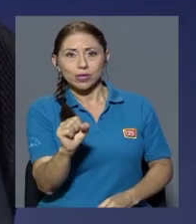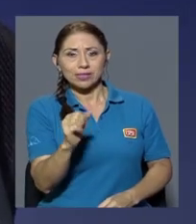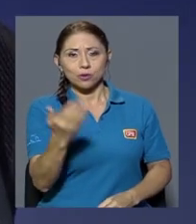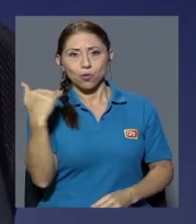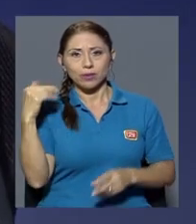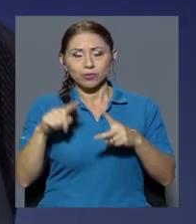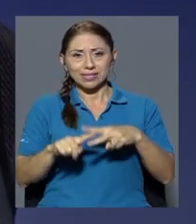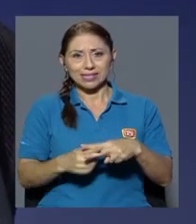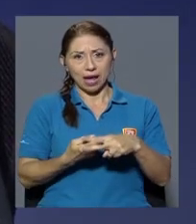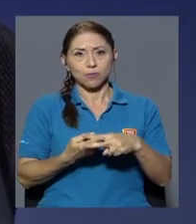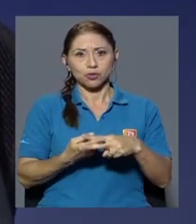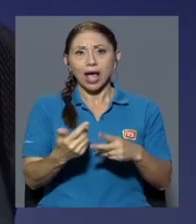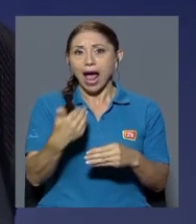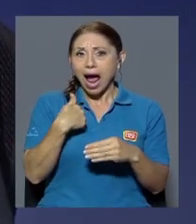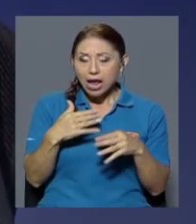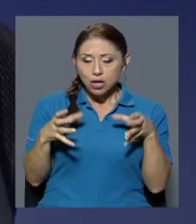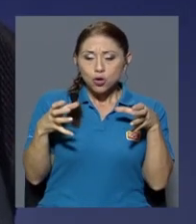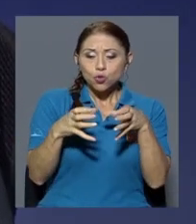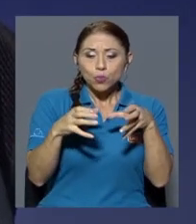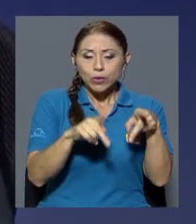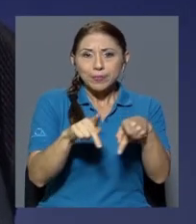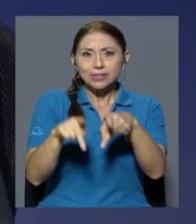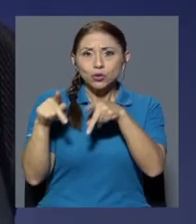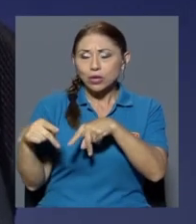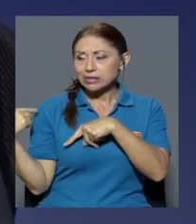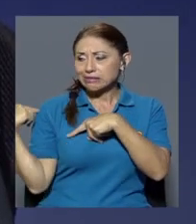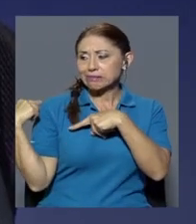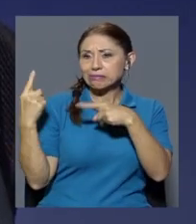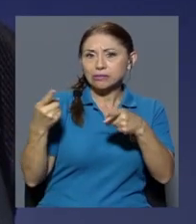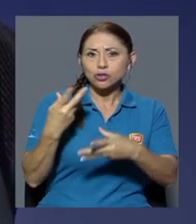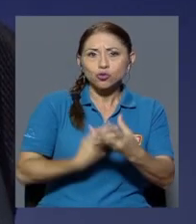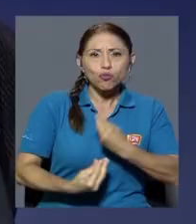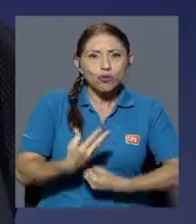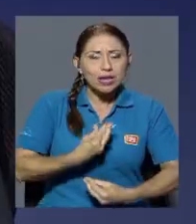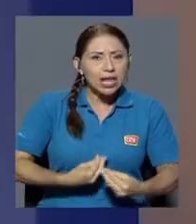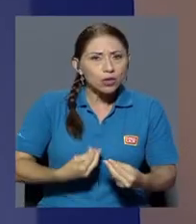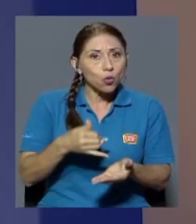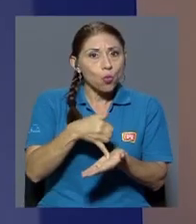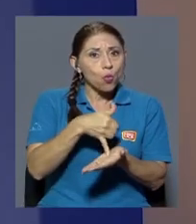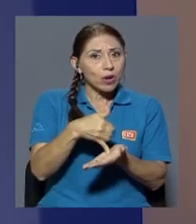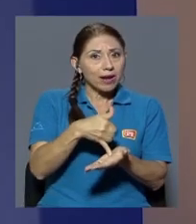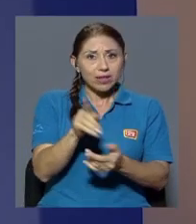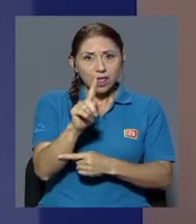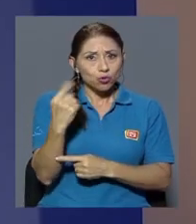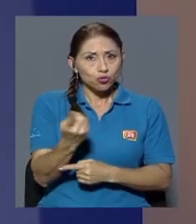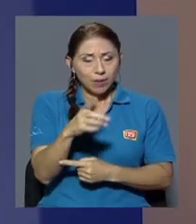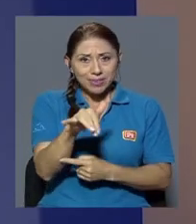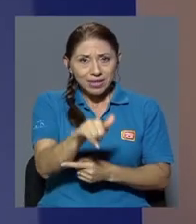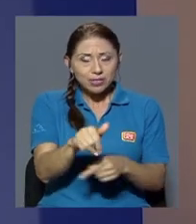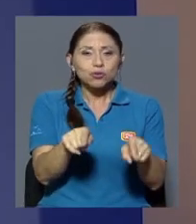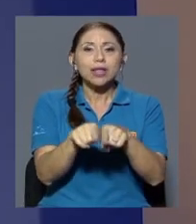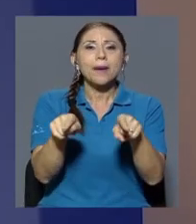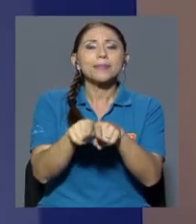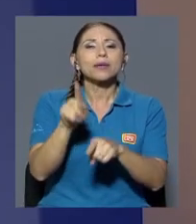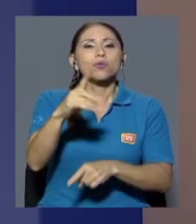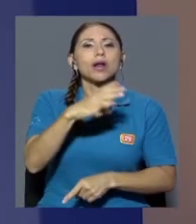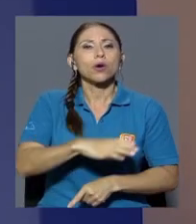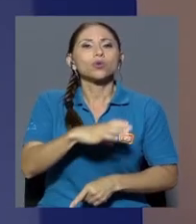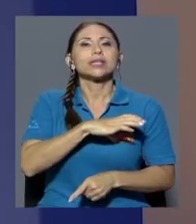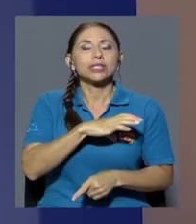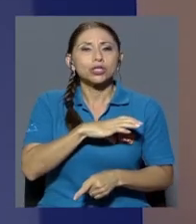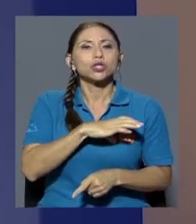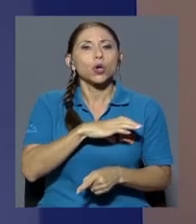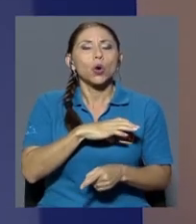hay una población que viene sufriendo no solamente una condición de vulnerabilidad sino también una condición en la que ha